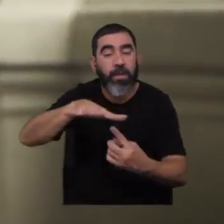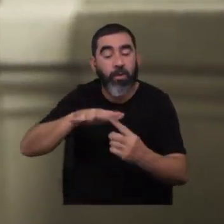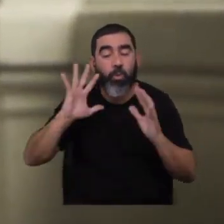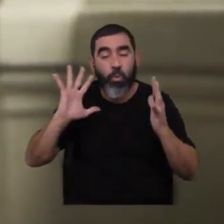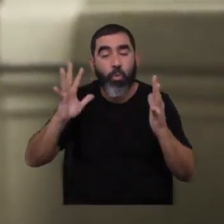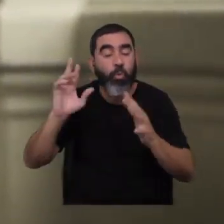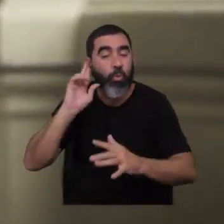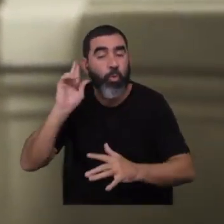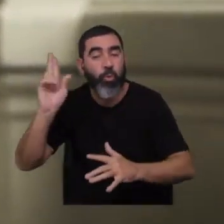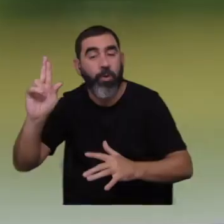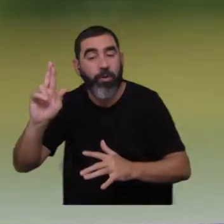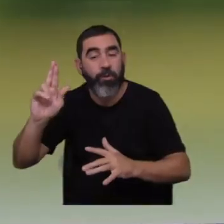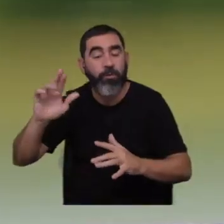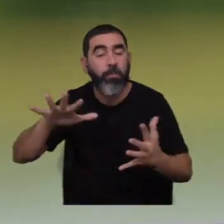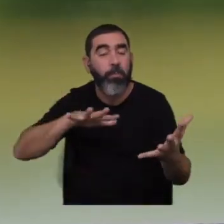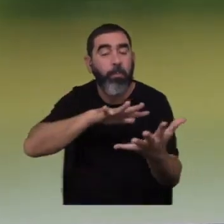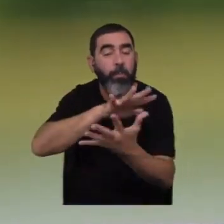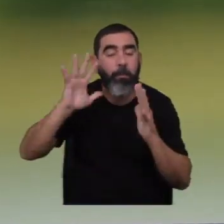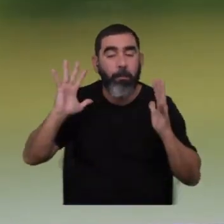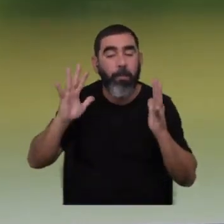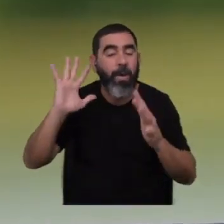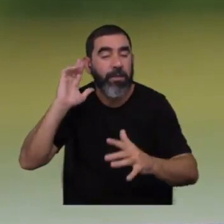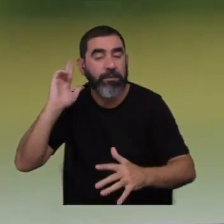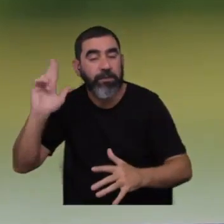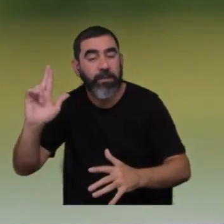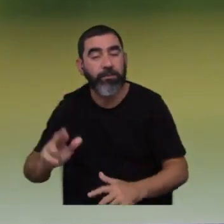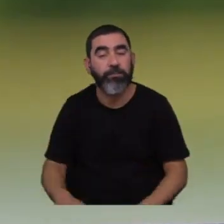acústicos, ¿sí? ¿Qué es un paisaje acústico?